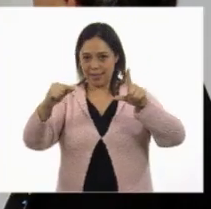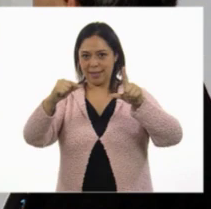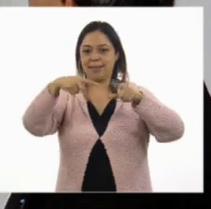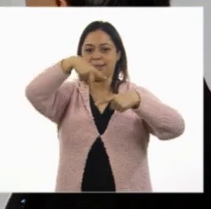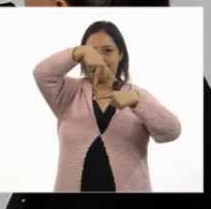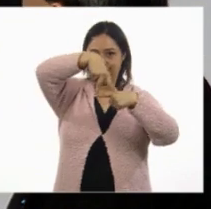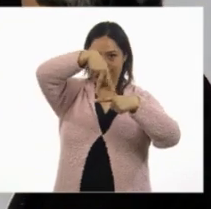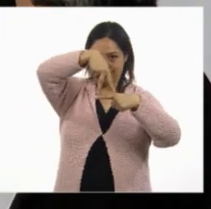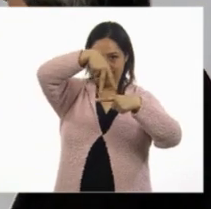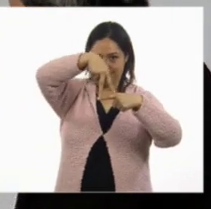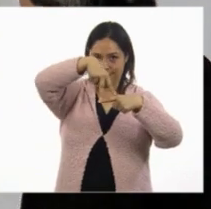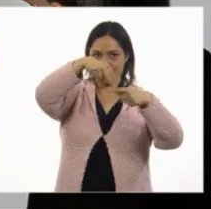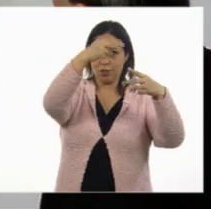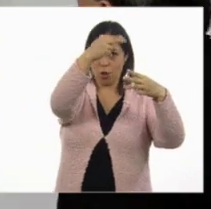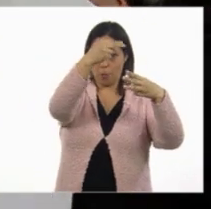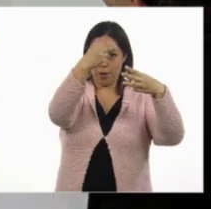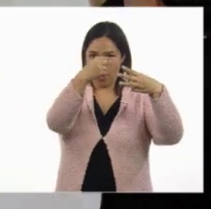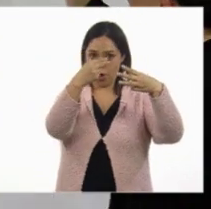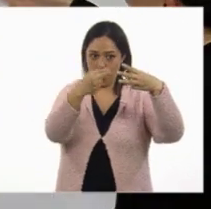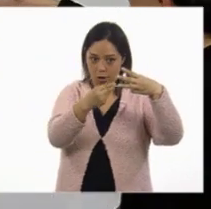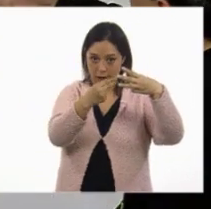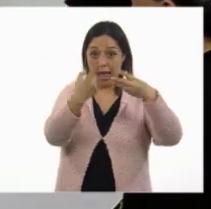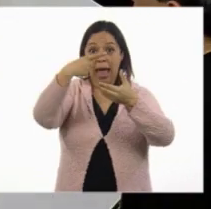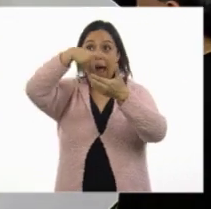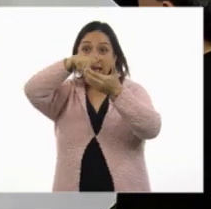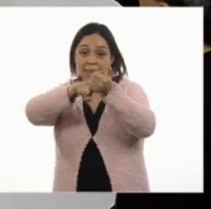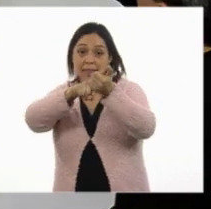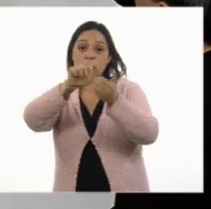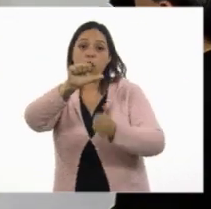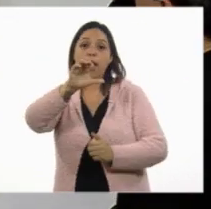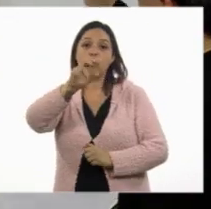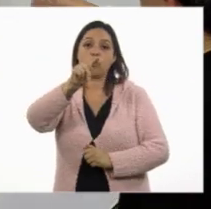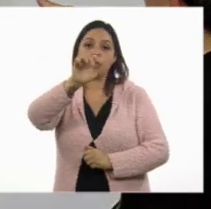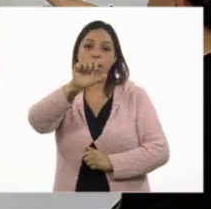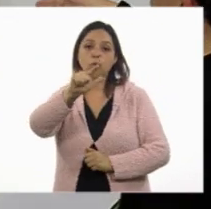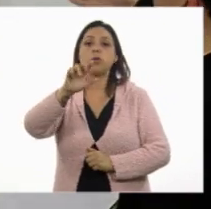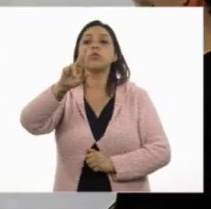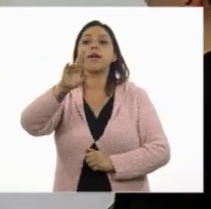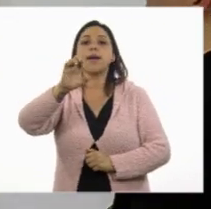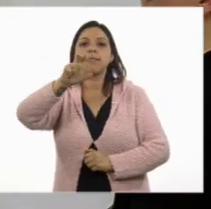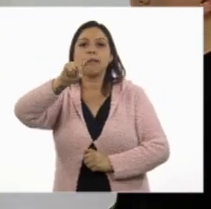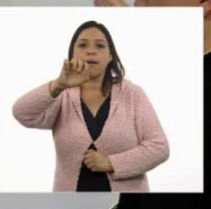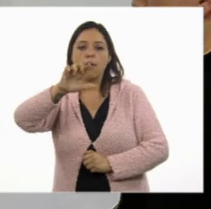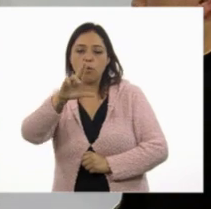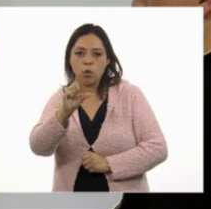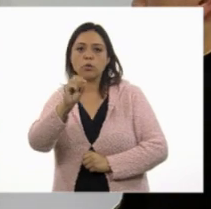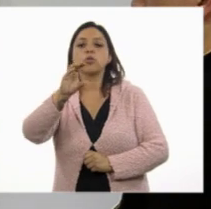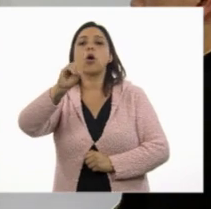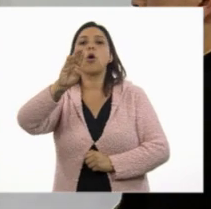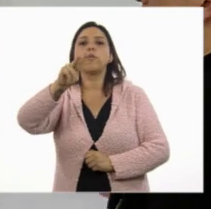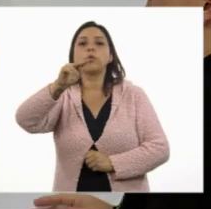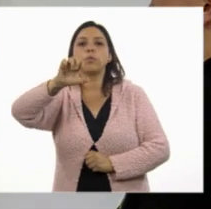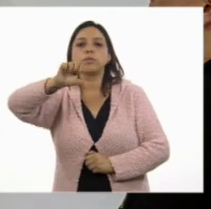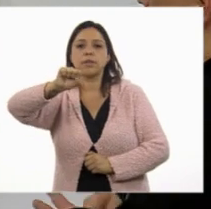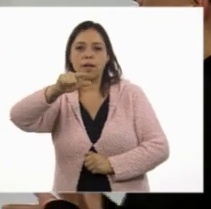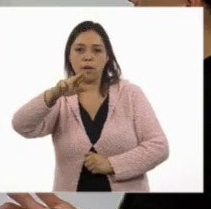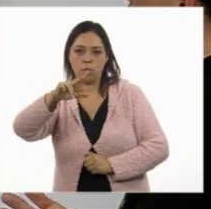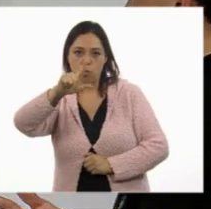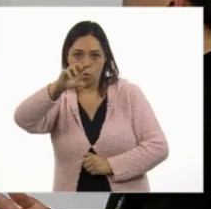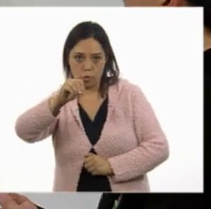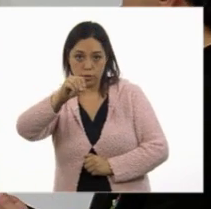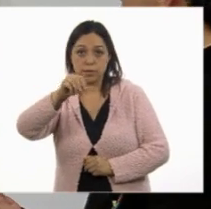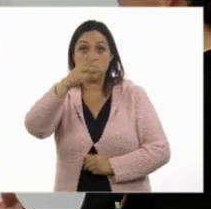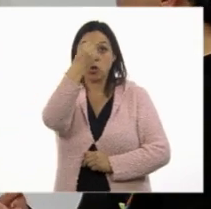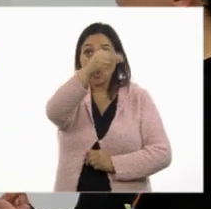equiláteros, y son tipos de acutángulos, triángulos rectángulos y triángulos obtusángulos. Y que